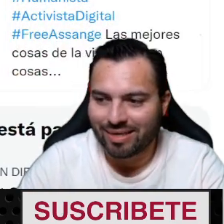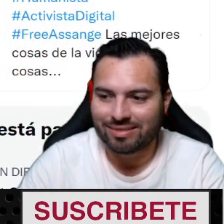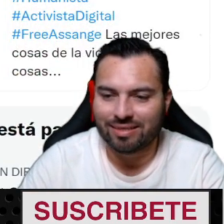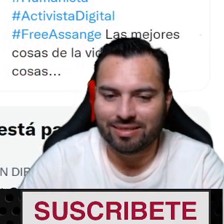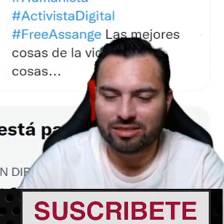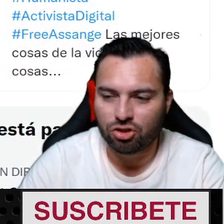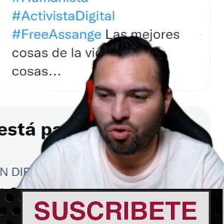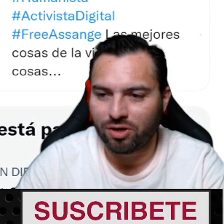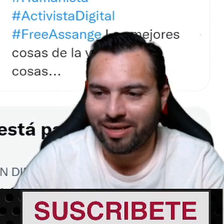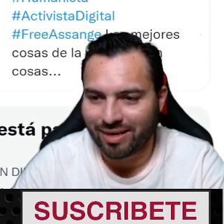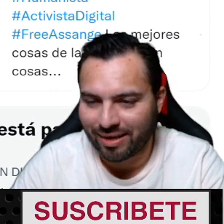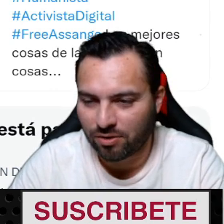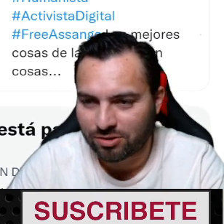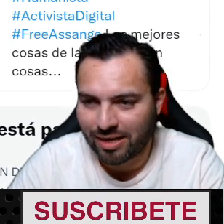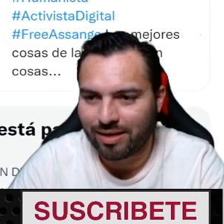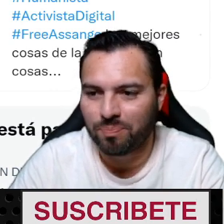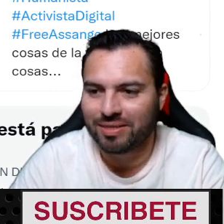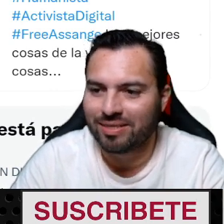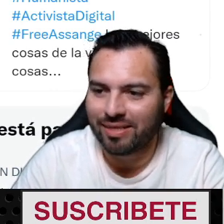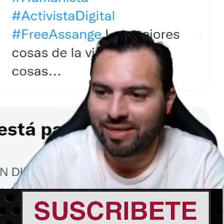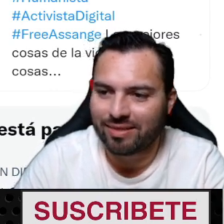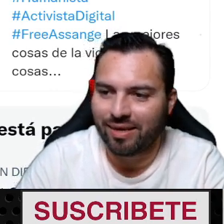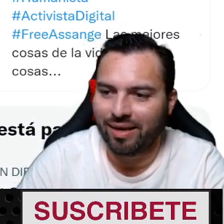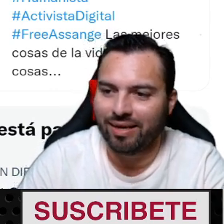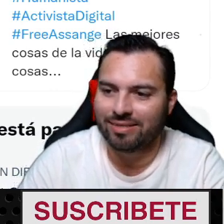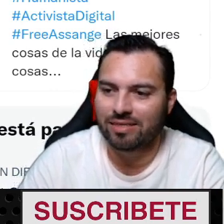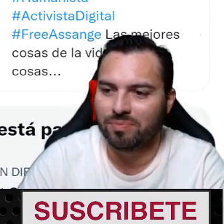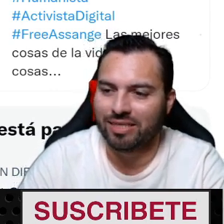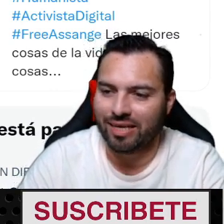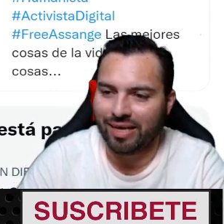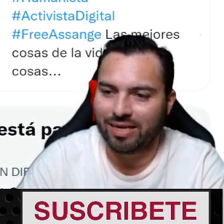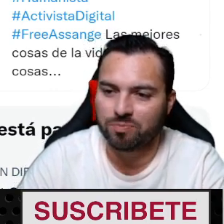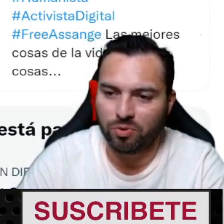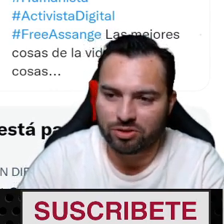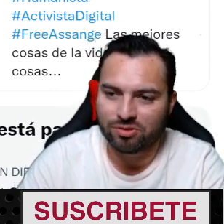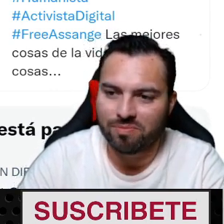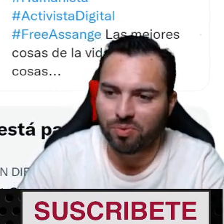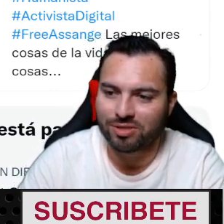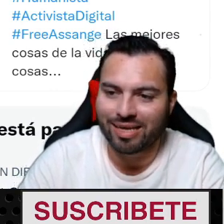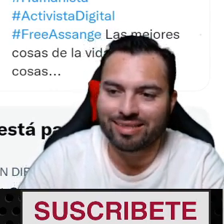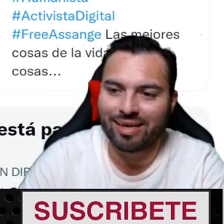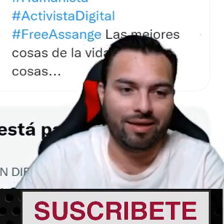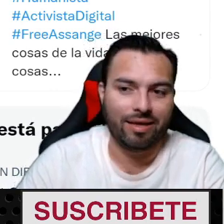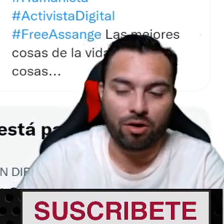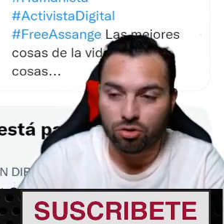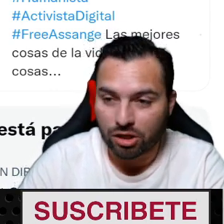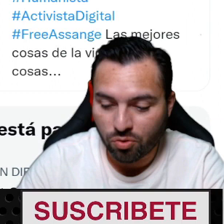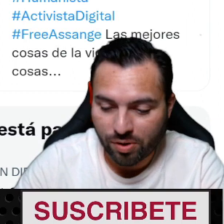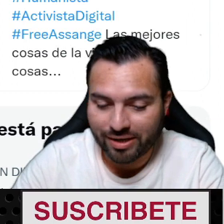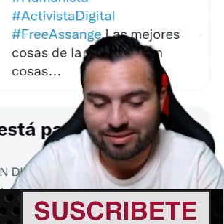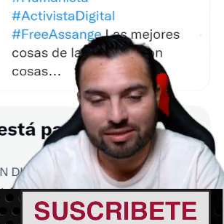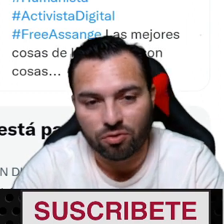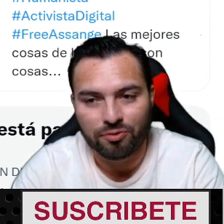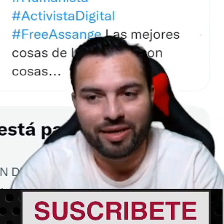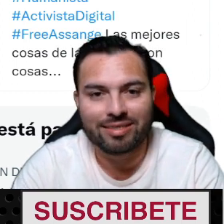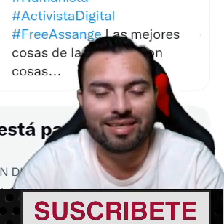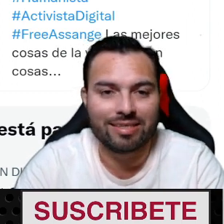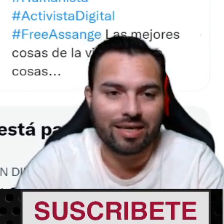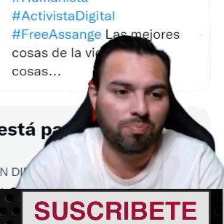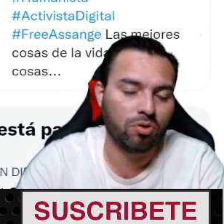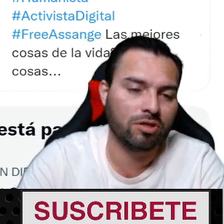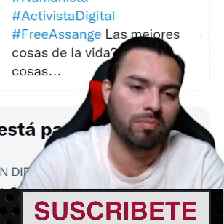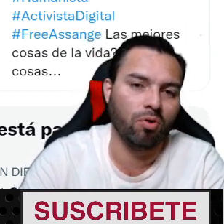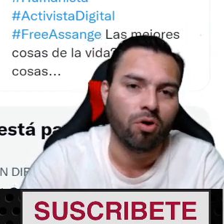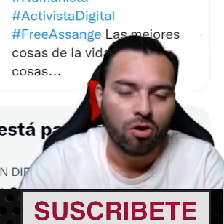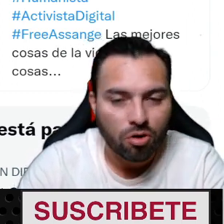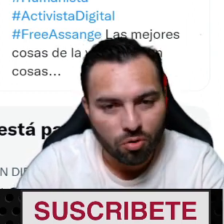vaya clase de historia que nos da el presidente en estas mañaneras Por eso es importante que continúen estas conferencias